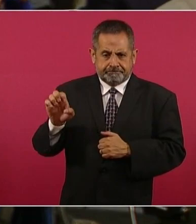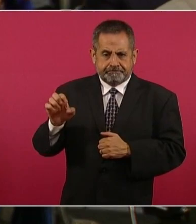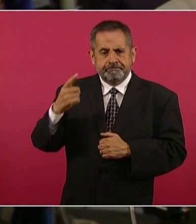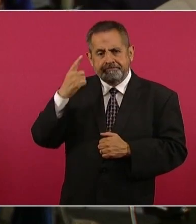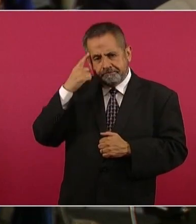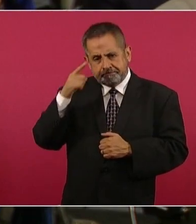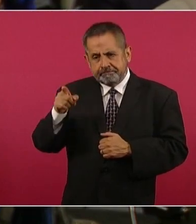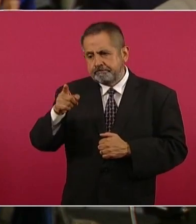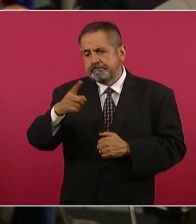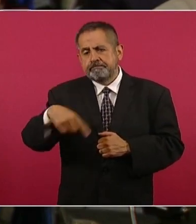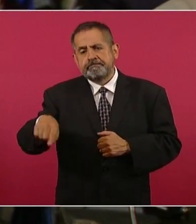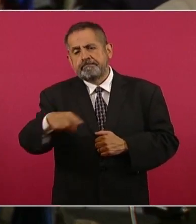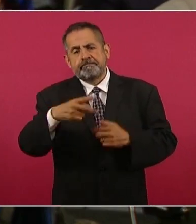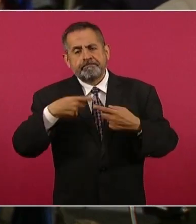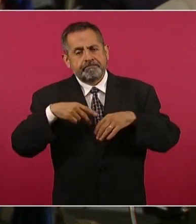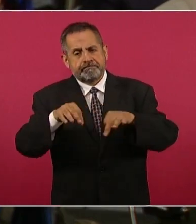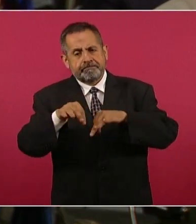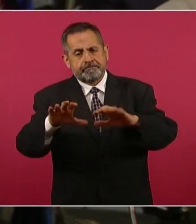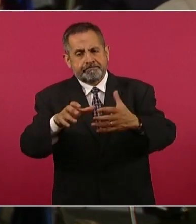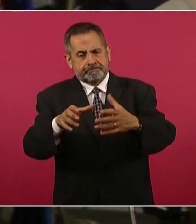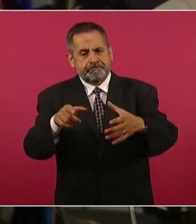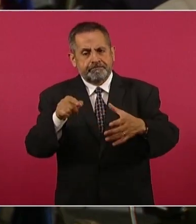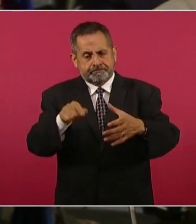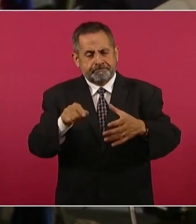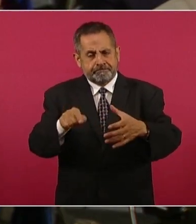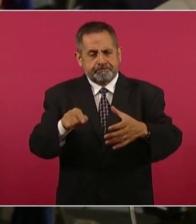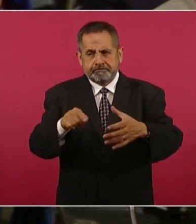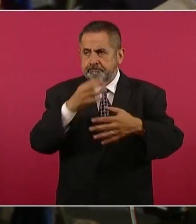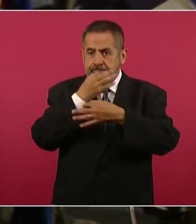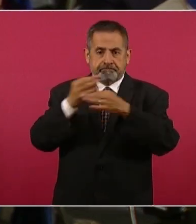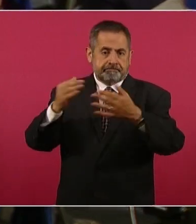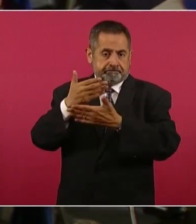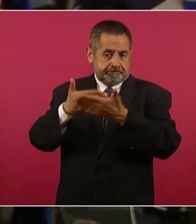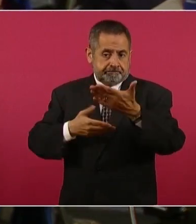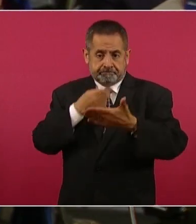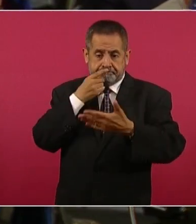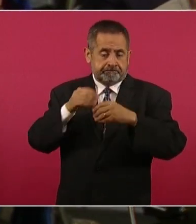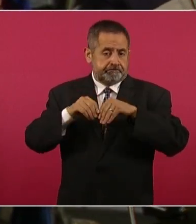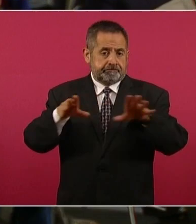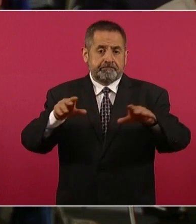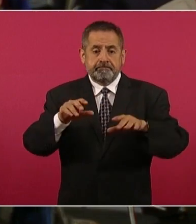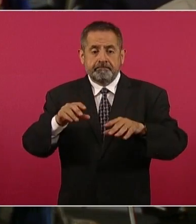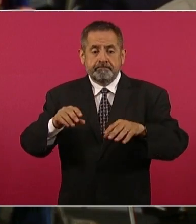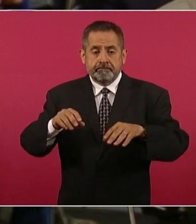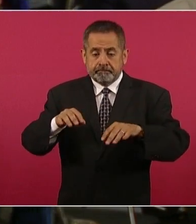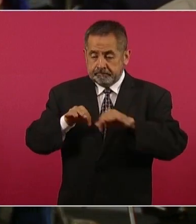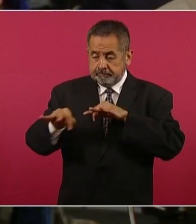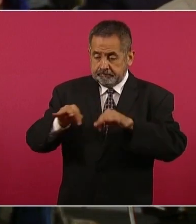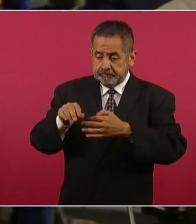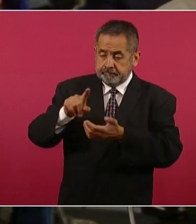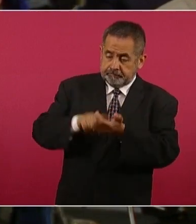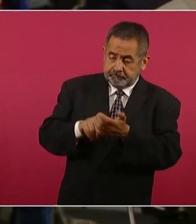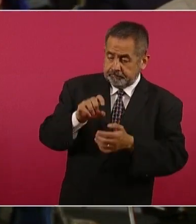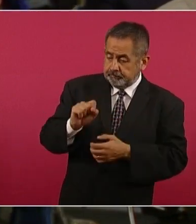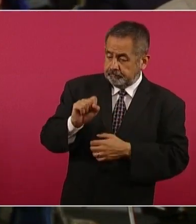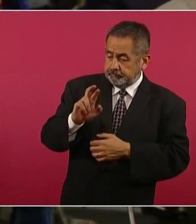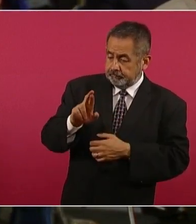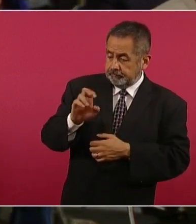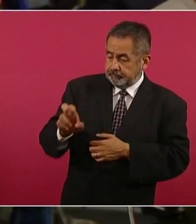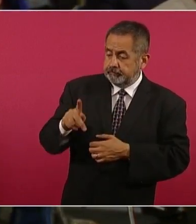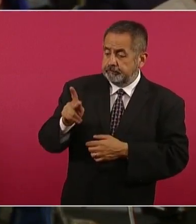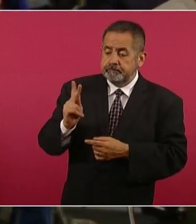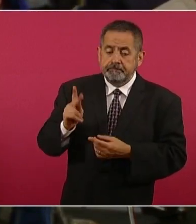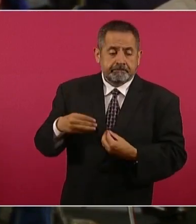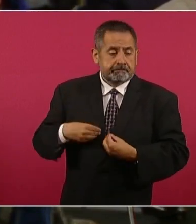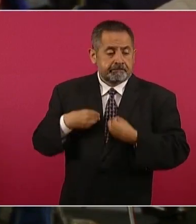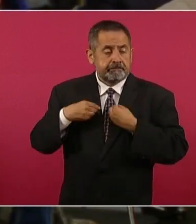de trabajadores independientes, así lo decía el comunicado, en el exterior, para tener este